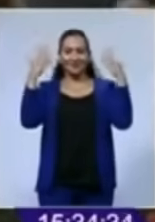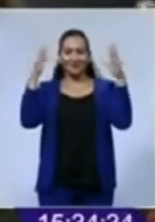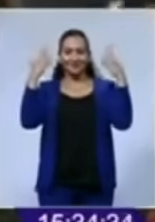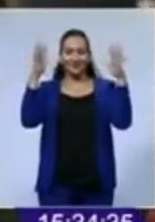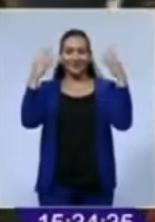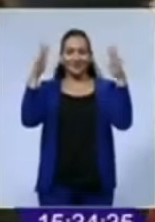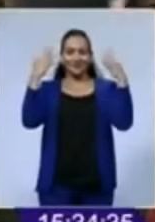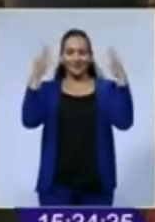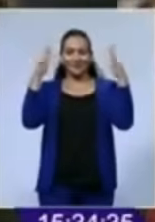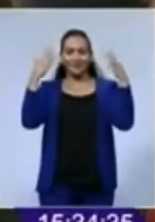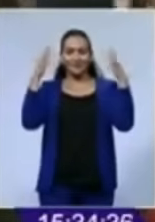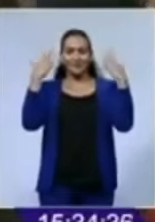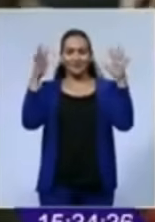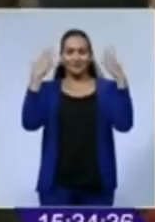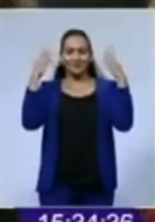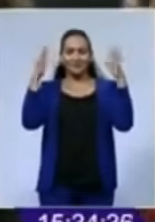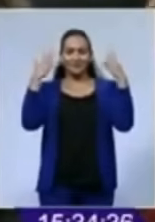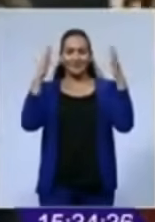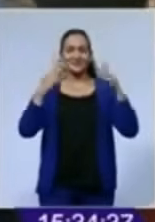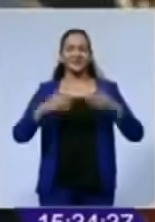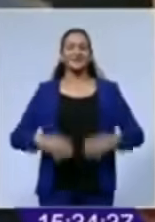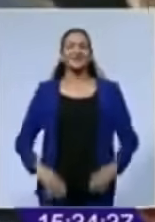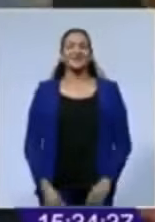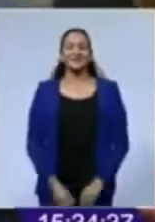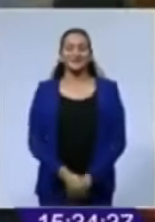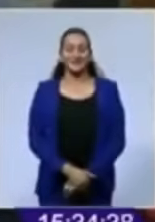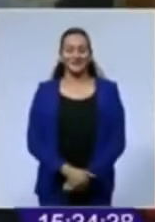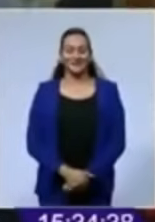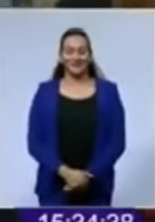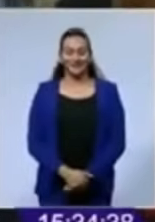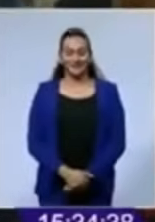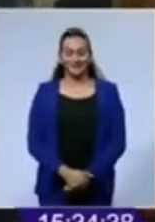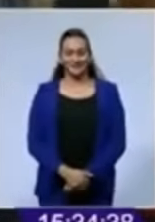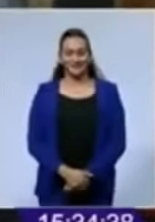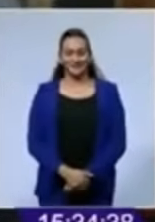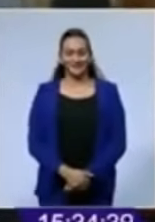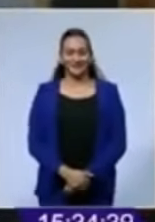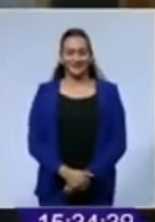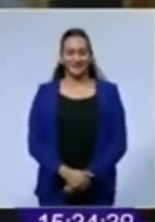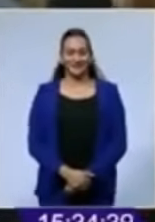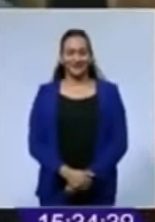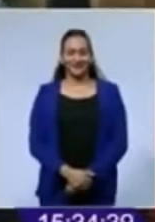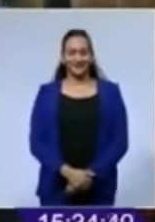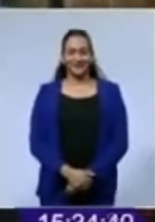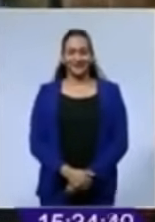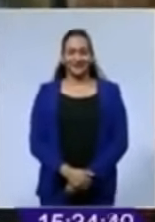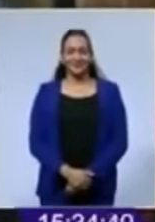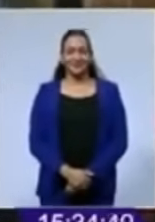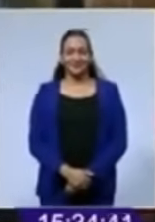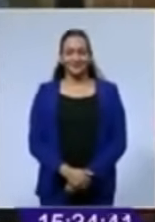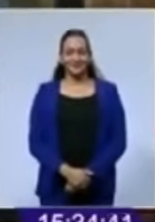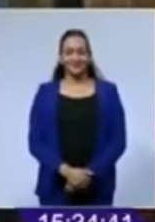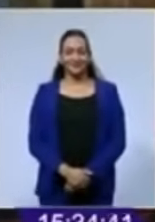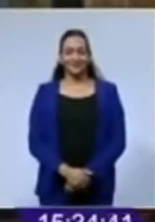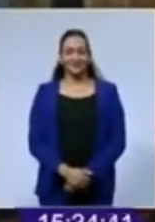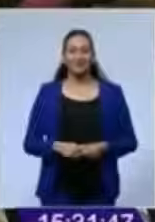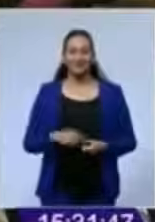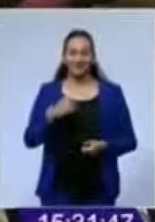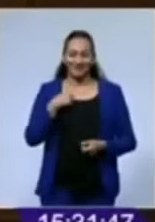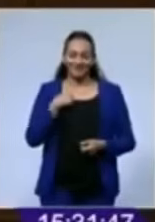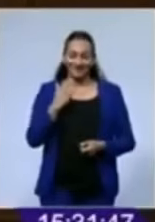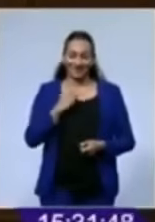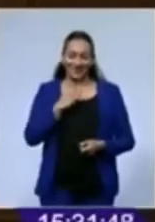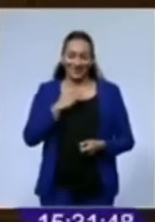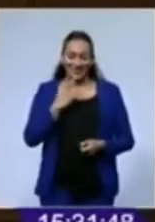señalado de el lavado de dinero en andorra ahí está la independencia judicial del ministro Aguilar y